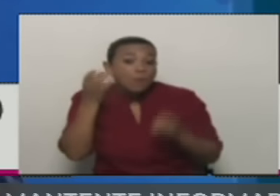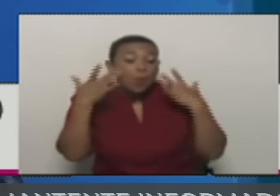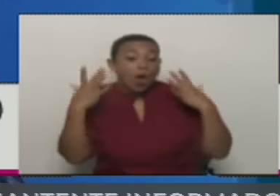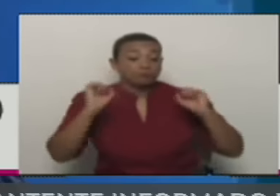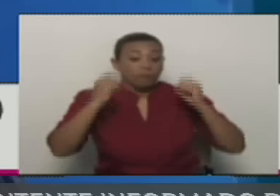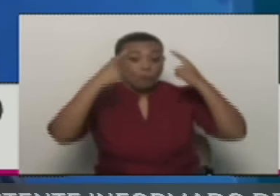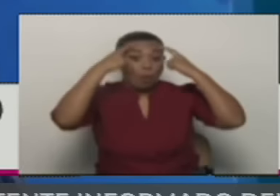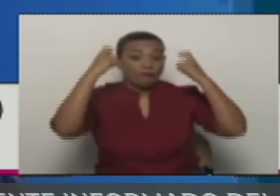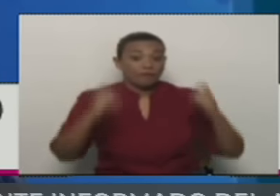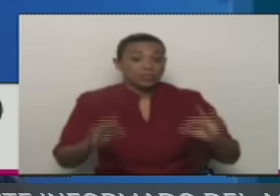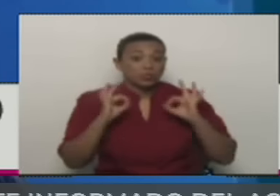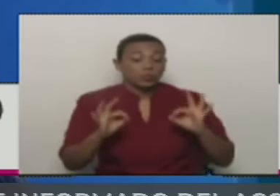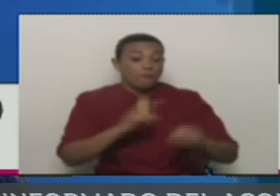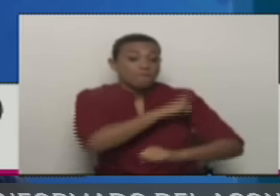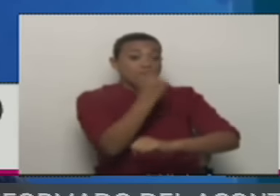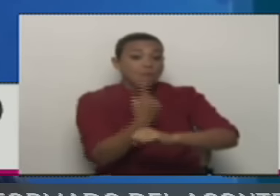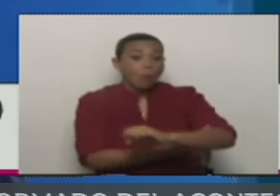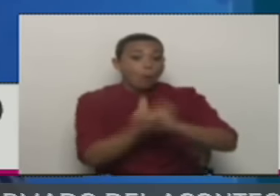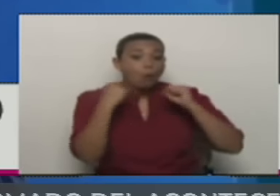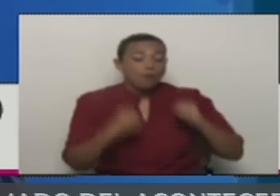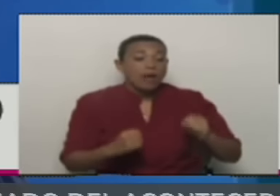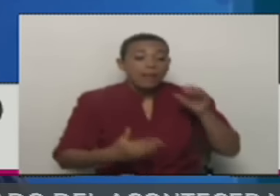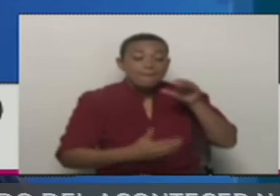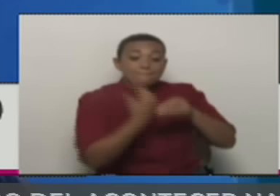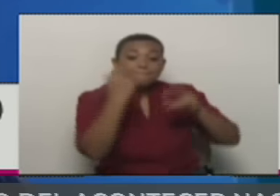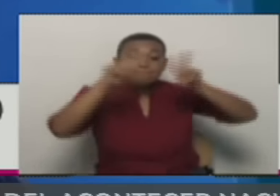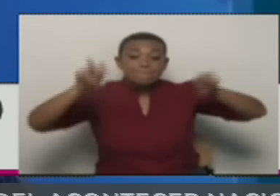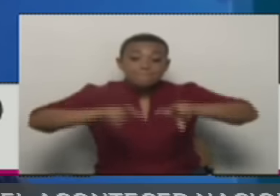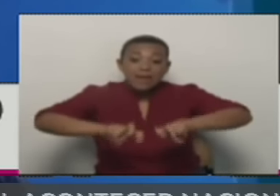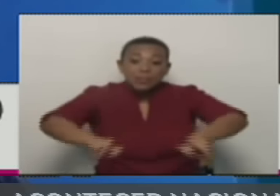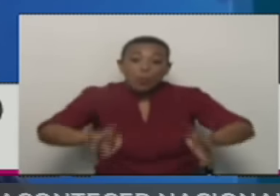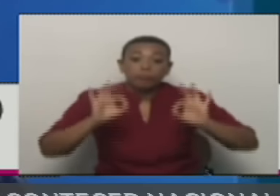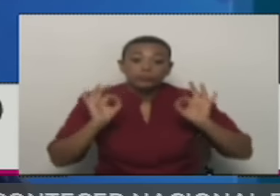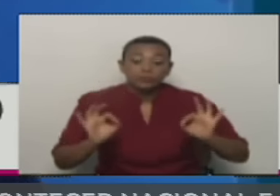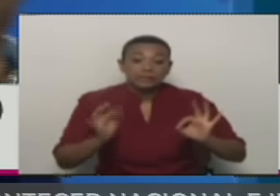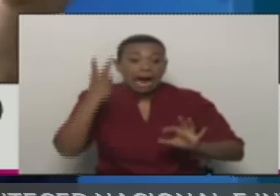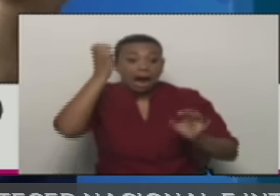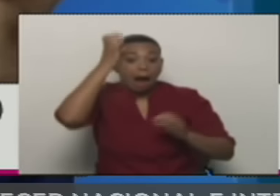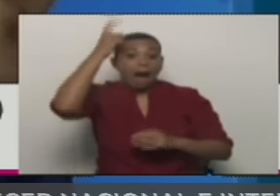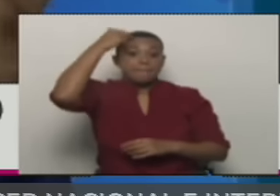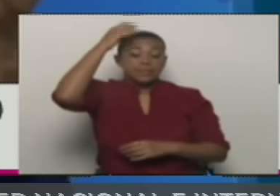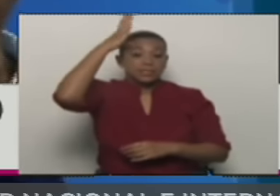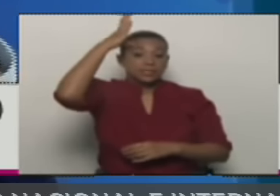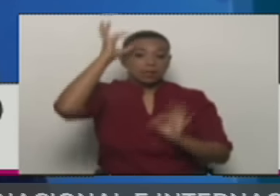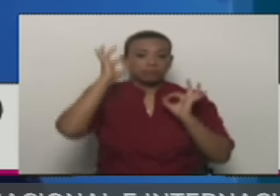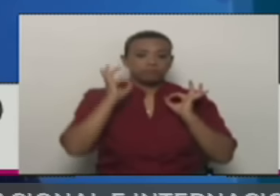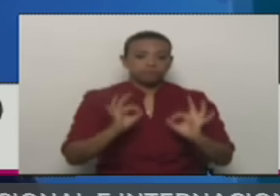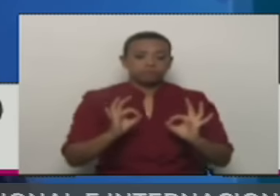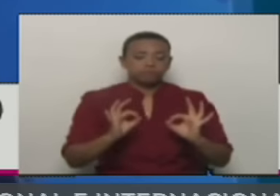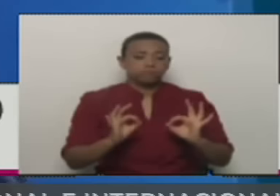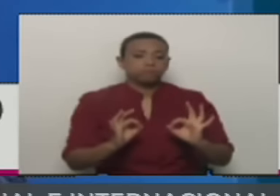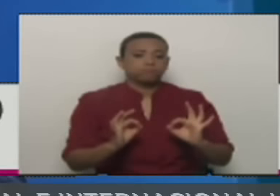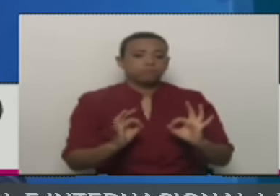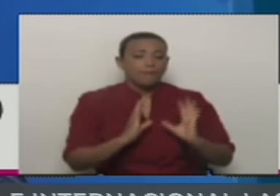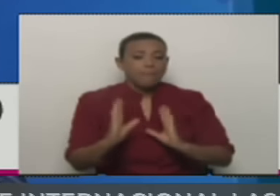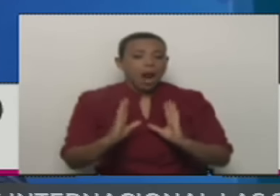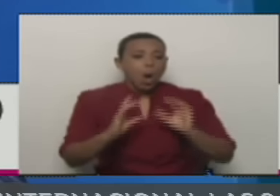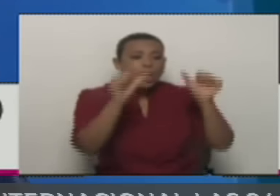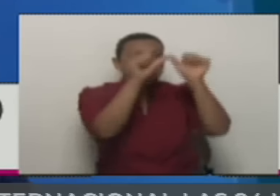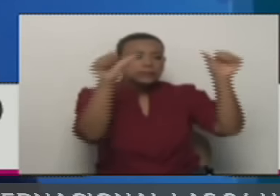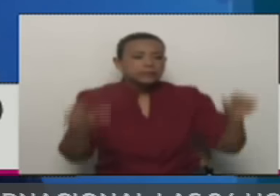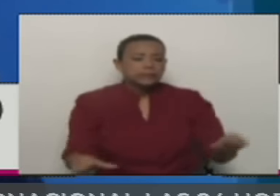preparada, muy metodóloga, tiene gran capacidad para la